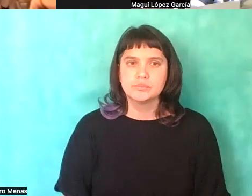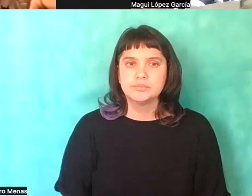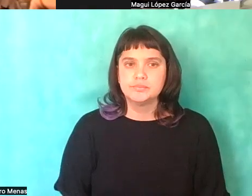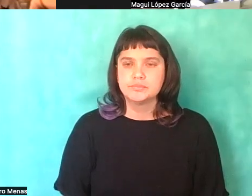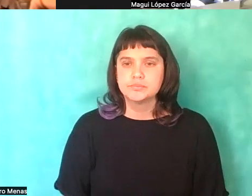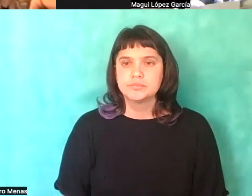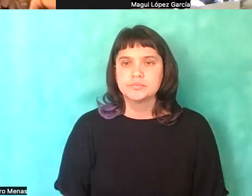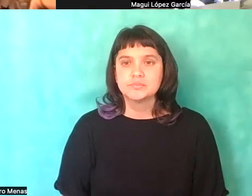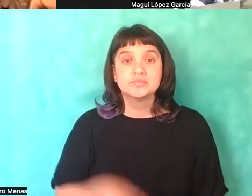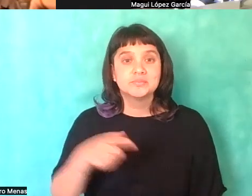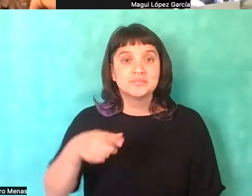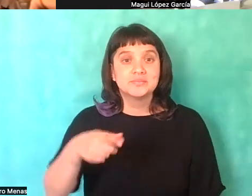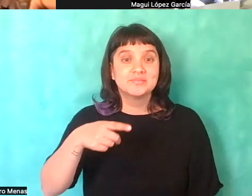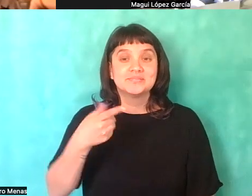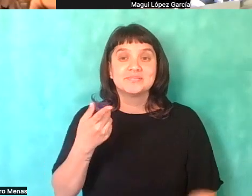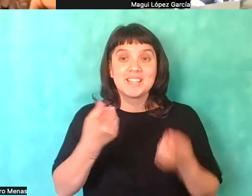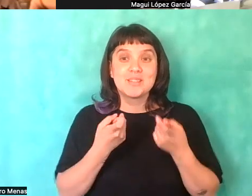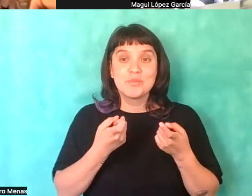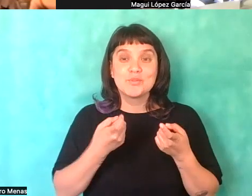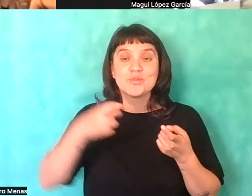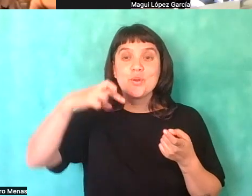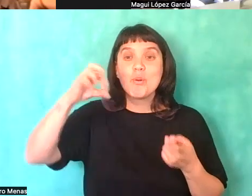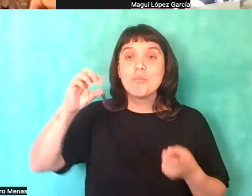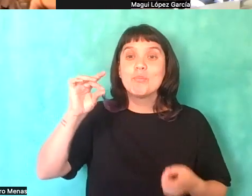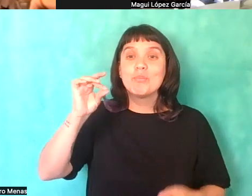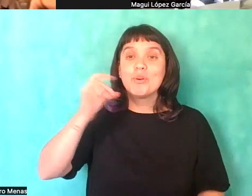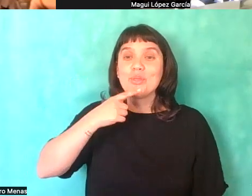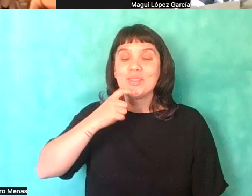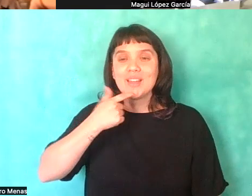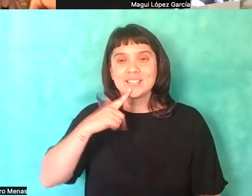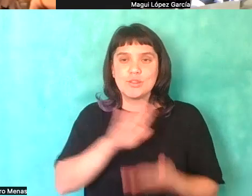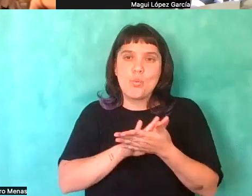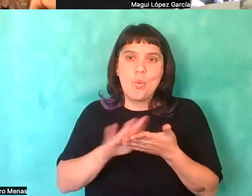que hacer un podcast que se llame Seguimos Mal y Pronto.